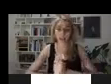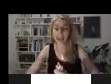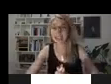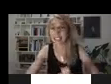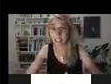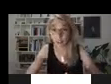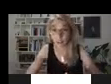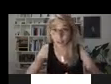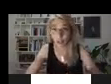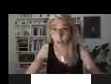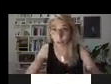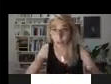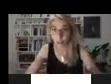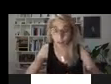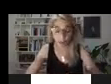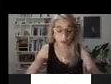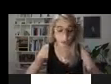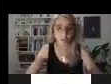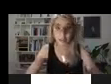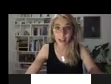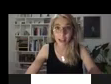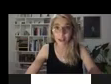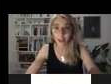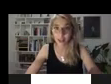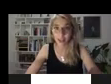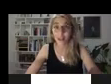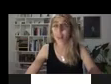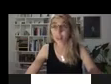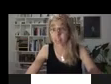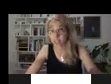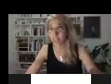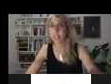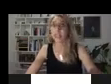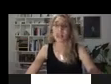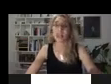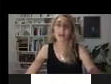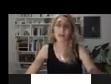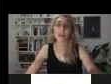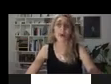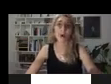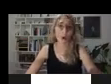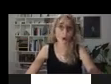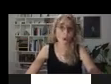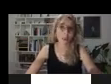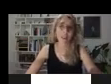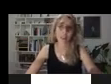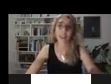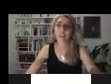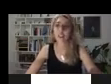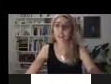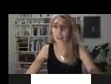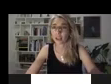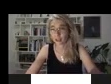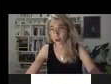pandemia aceleró ciertos procesos con el mercado de arte digital y las famosas obras